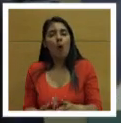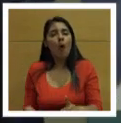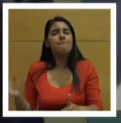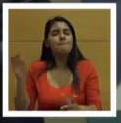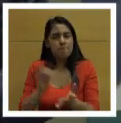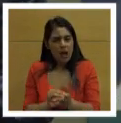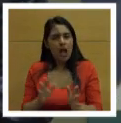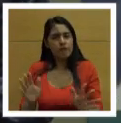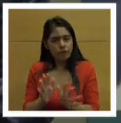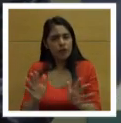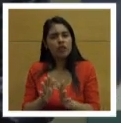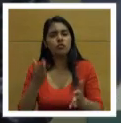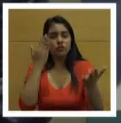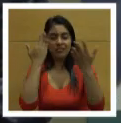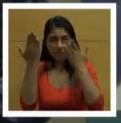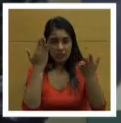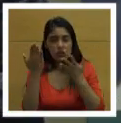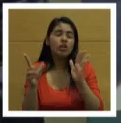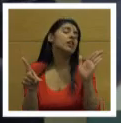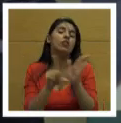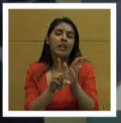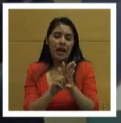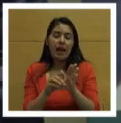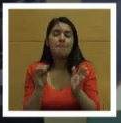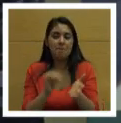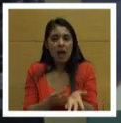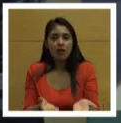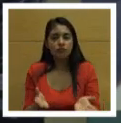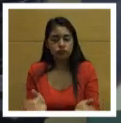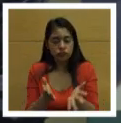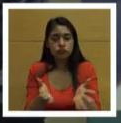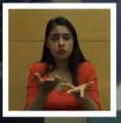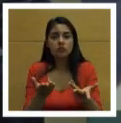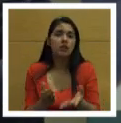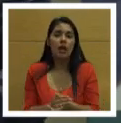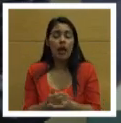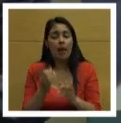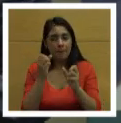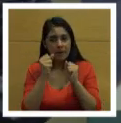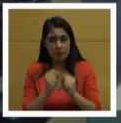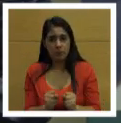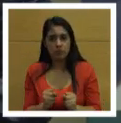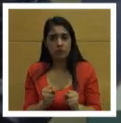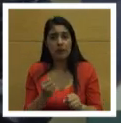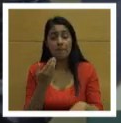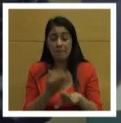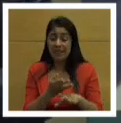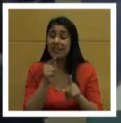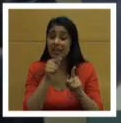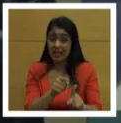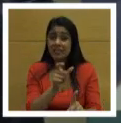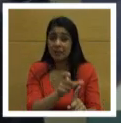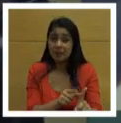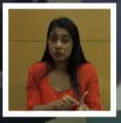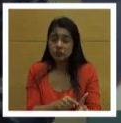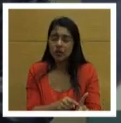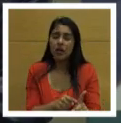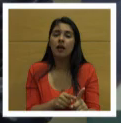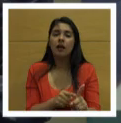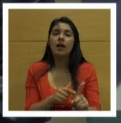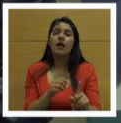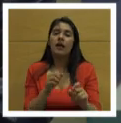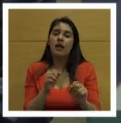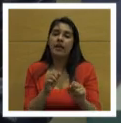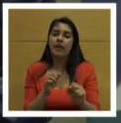psicológico, desde el punto de vista, digamos, legal, para efecto de alguna manera poder, digamos, impedir que esa persona se retracte,